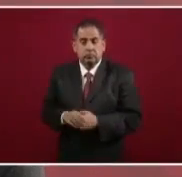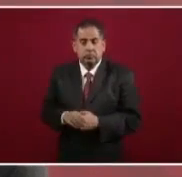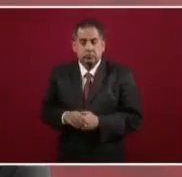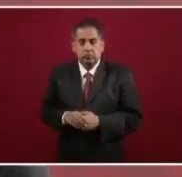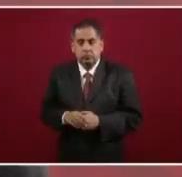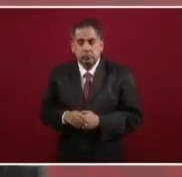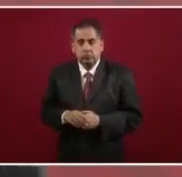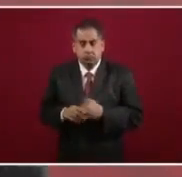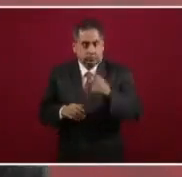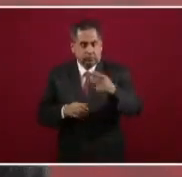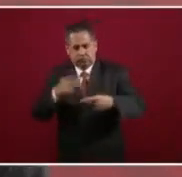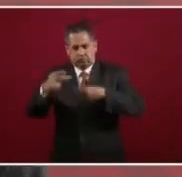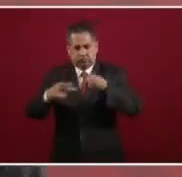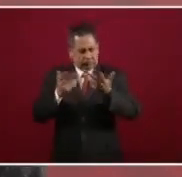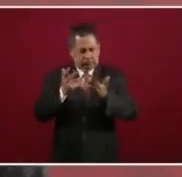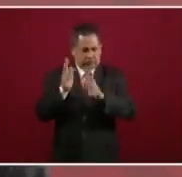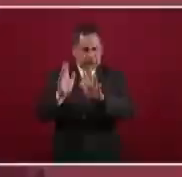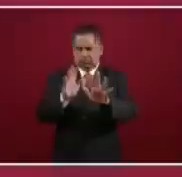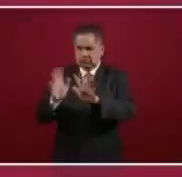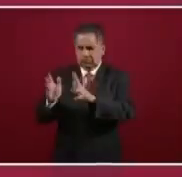pues era la pregunta